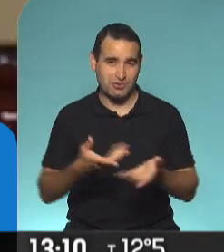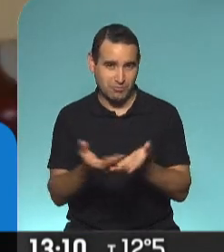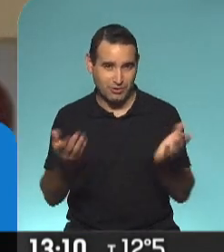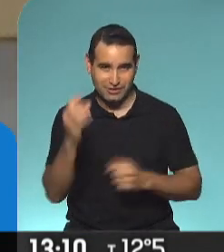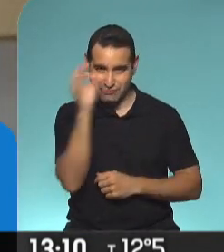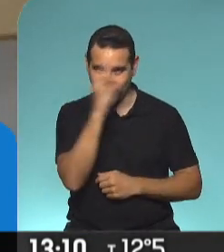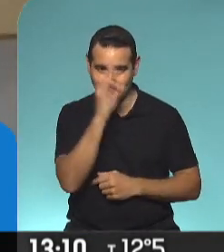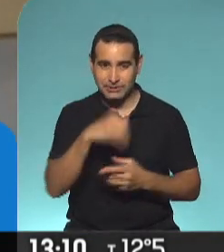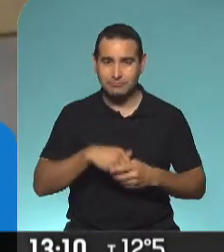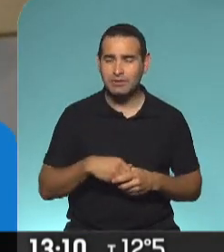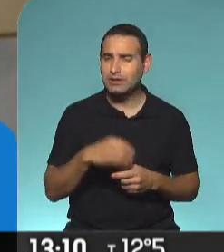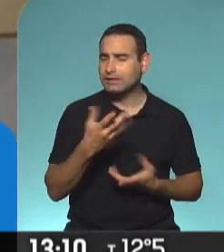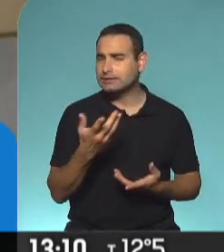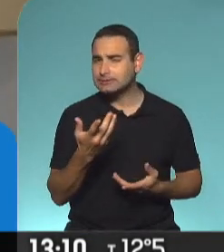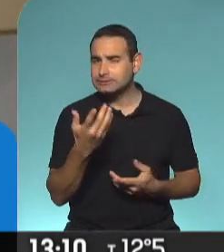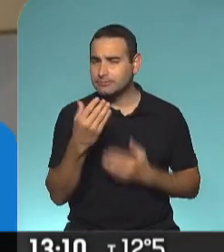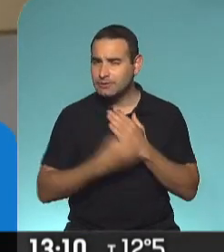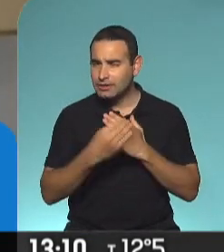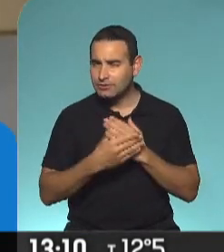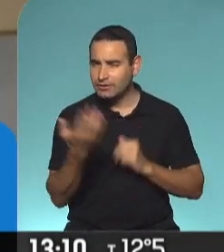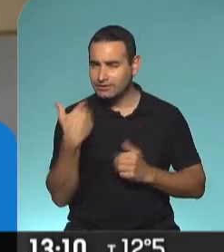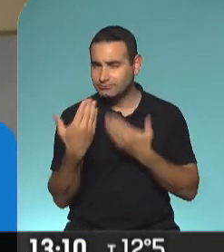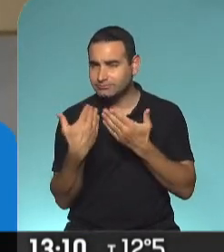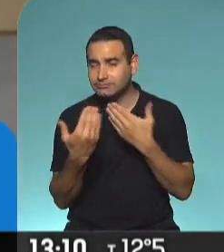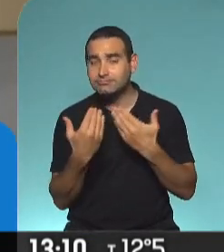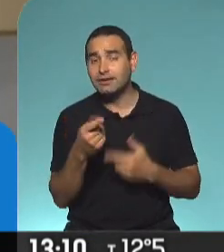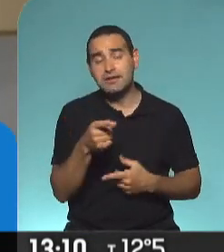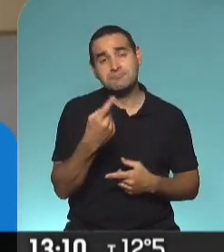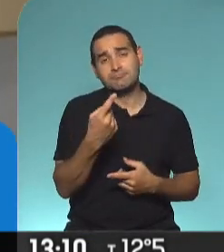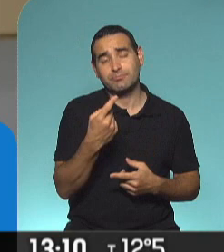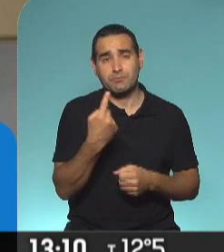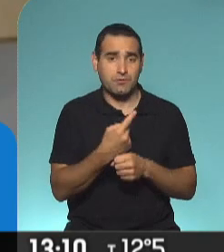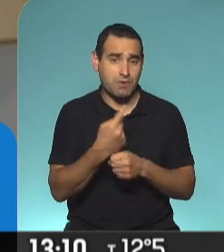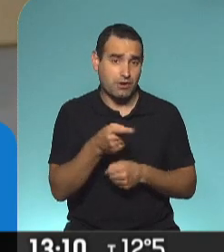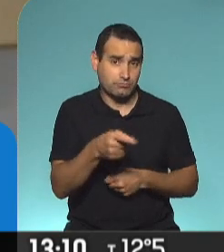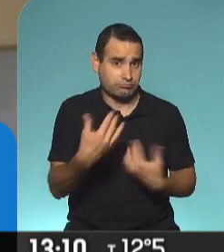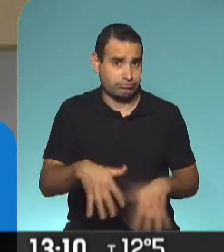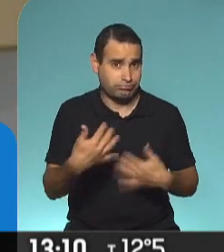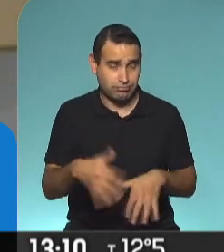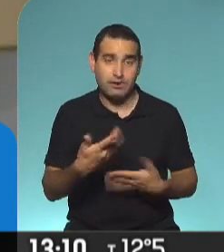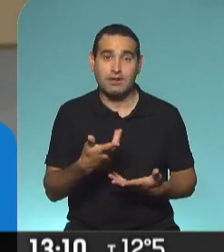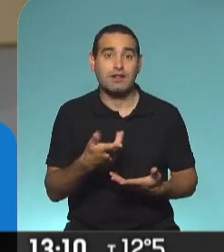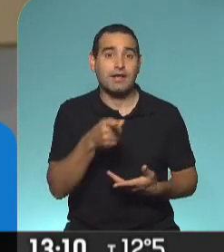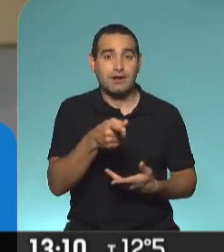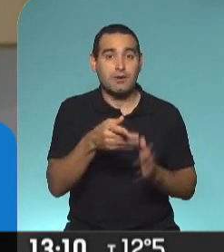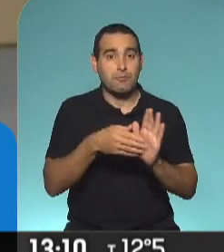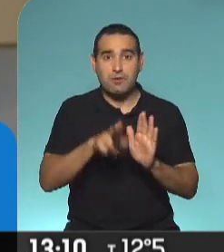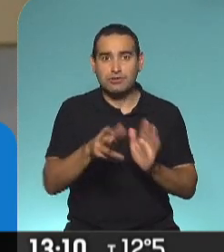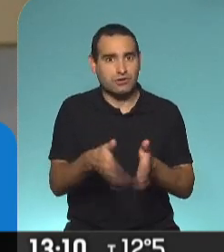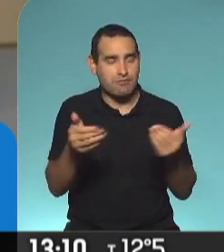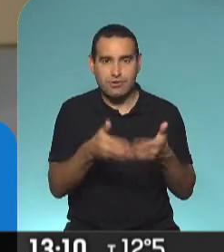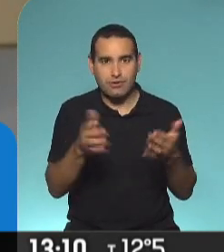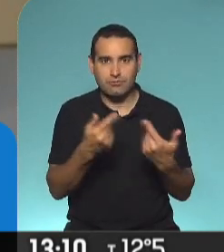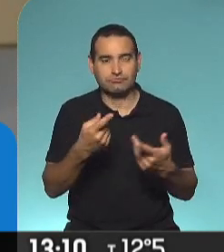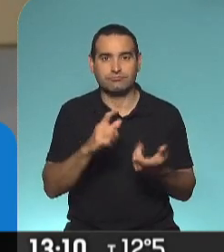bueno ministro recién hablábamos fuera de cámara que primero que nada se aceleró muchísimo el otorgamiento de los permisos